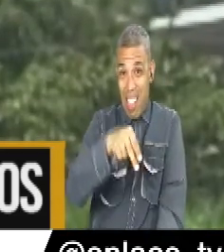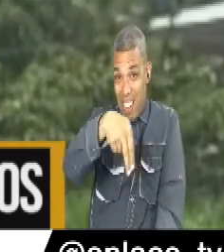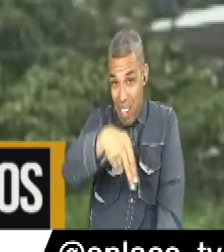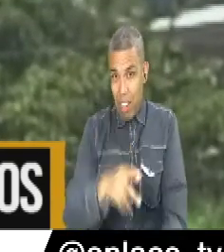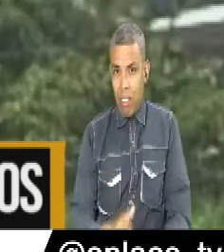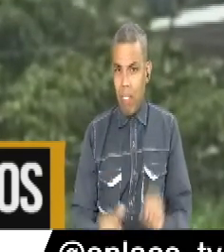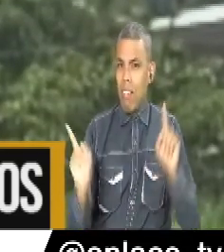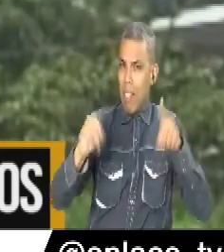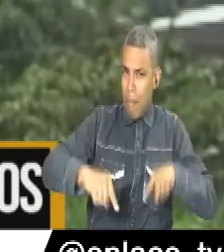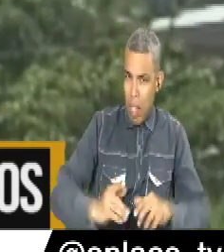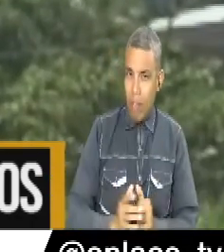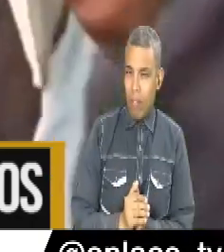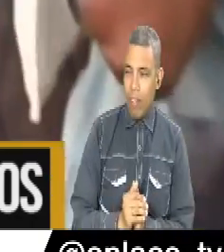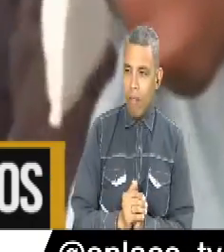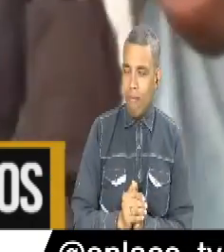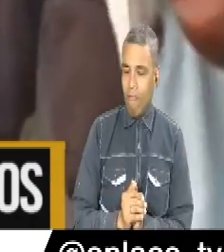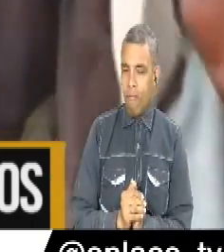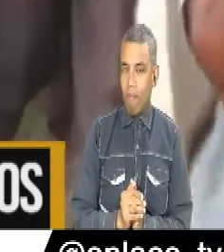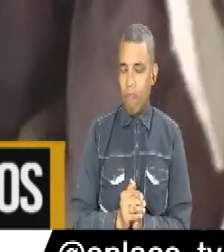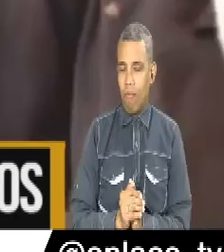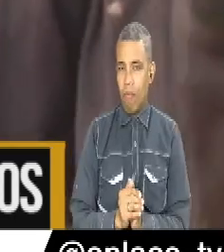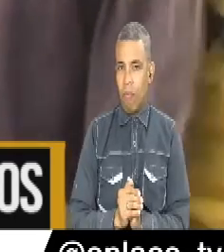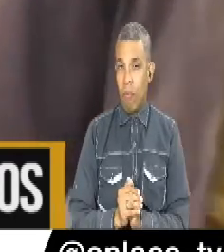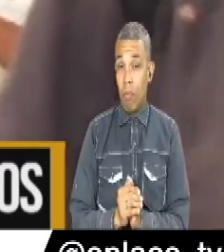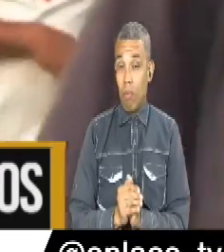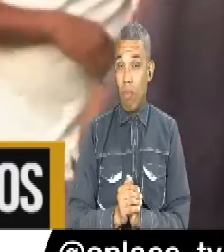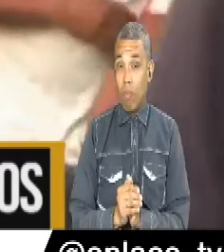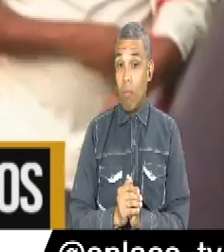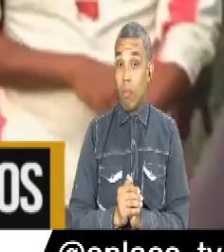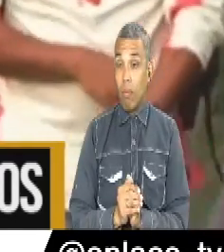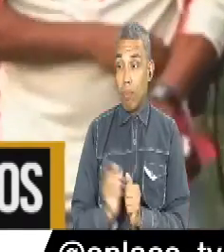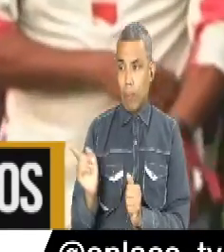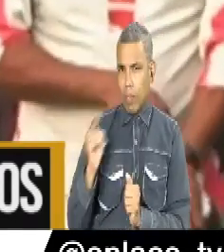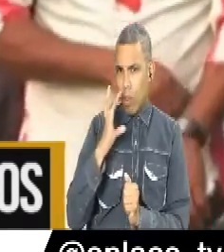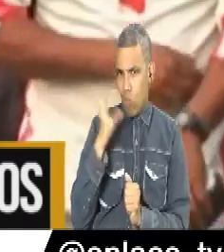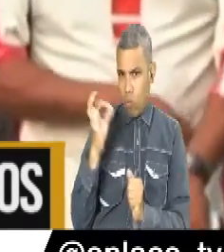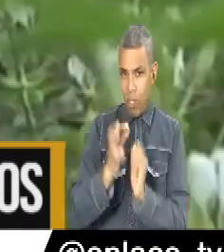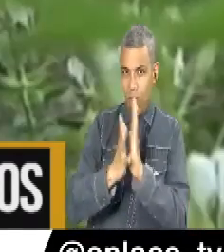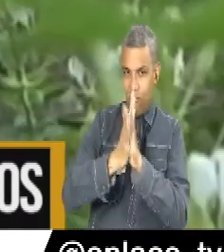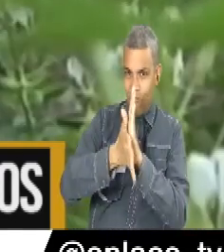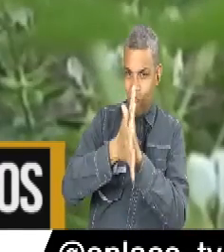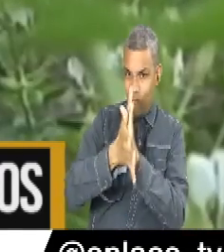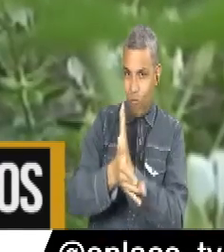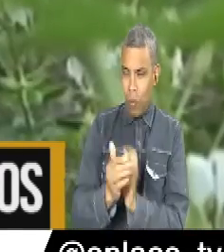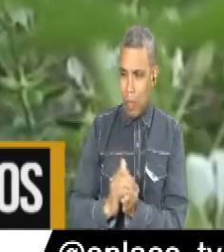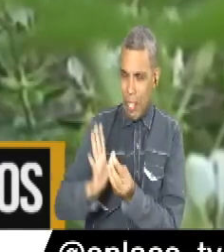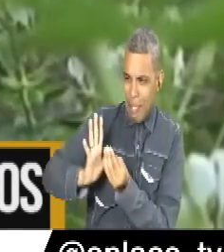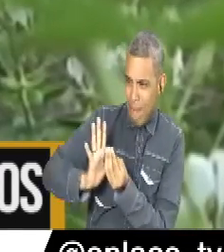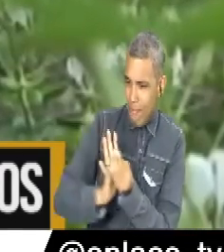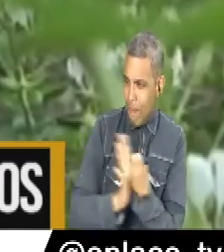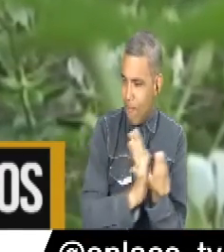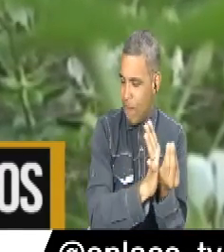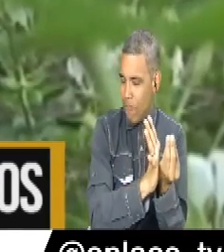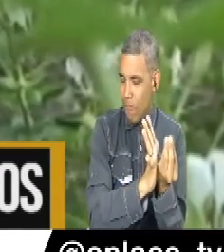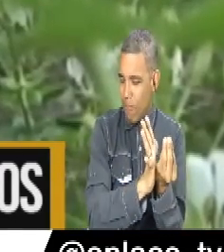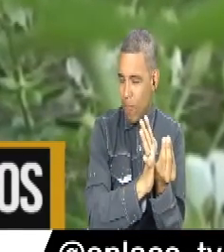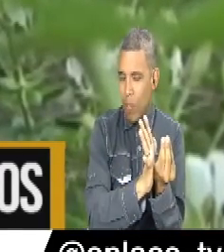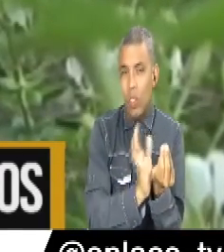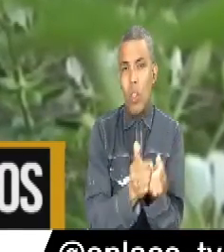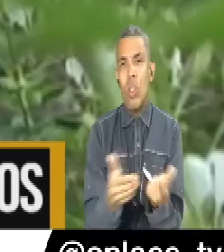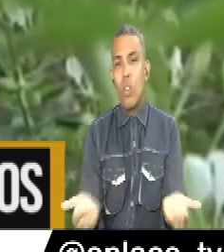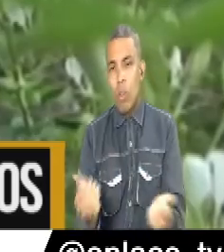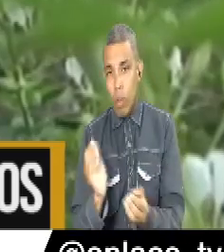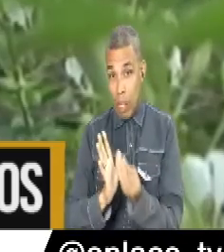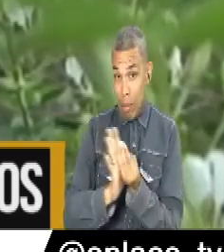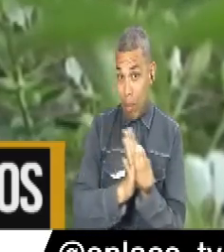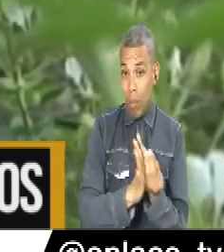insurgentes de la Fuerza de Tarea Marte. Lo más grave, según Iván Madero, las víctimas del desplazamiento forzado del sur de Bolívar no tienen garantías